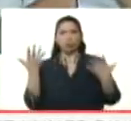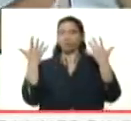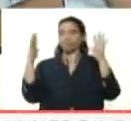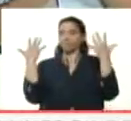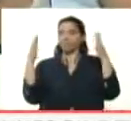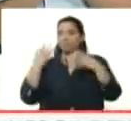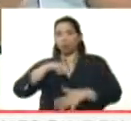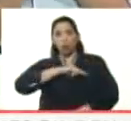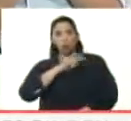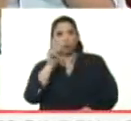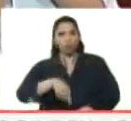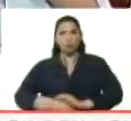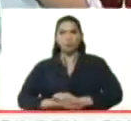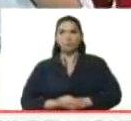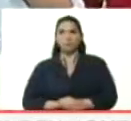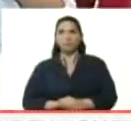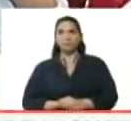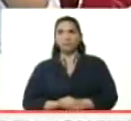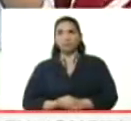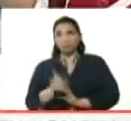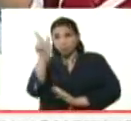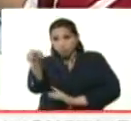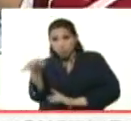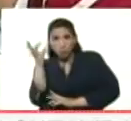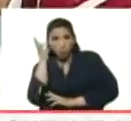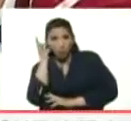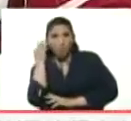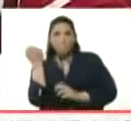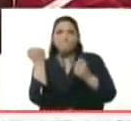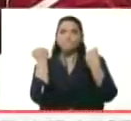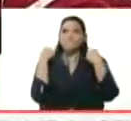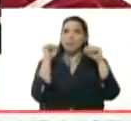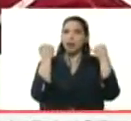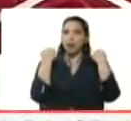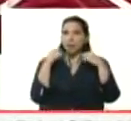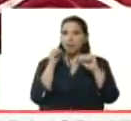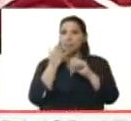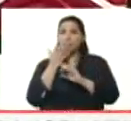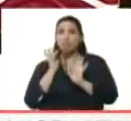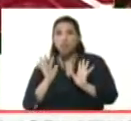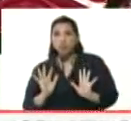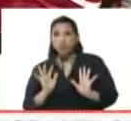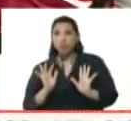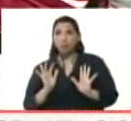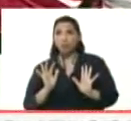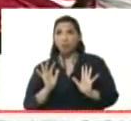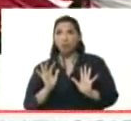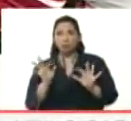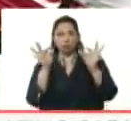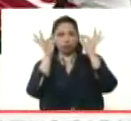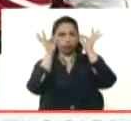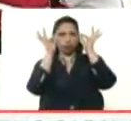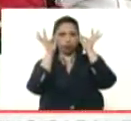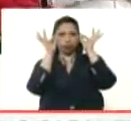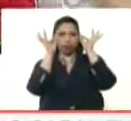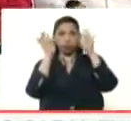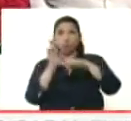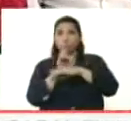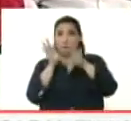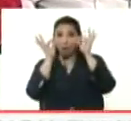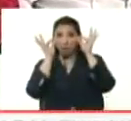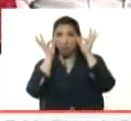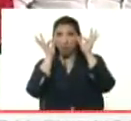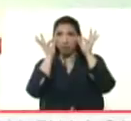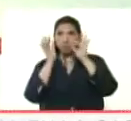nosotros. Ella agarró en la práctica, Rafael... Cargaba sus lentes, ¿no? Ella usa lentes bien, ¿cómo se